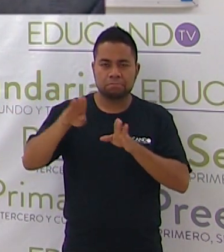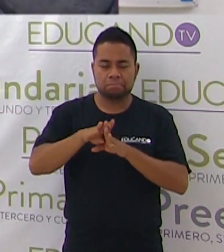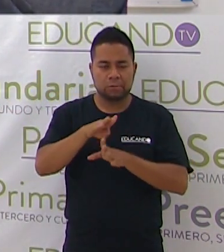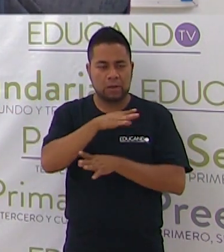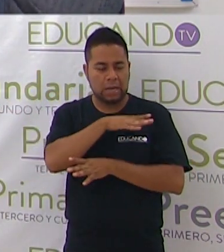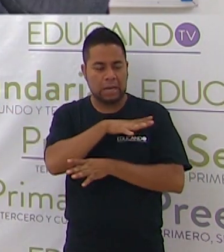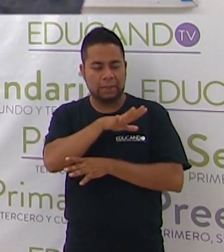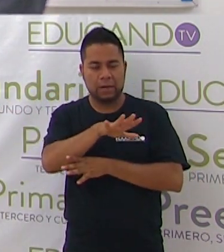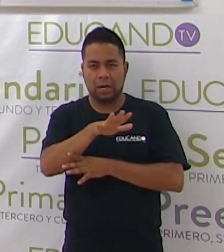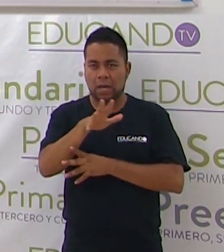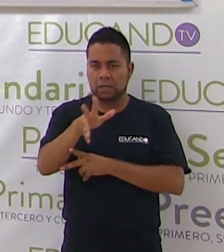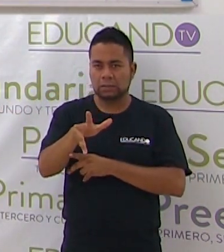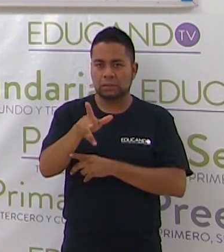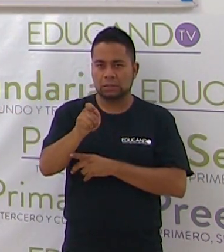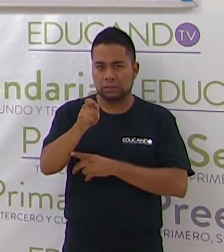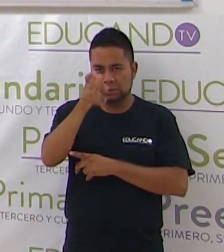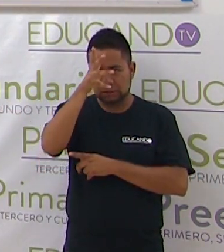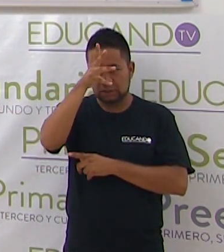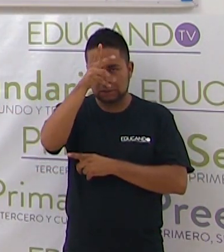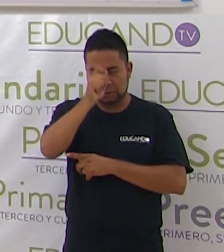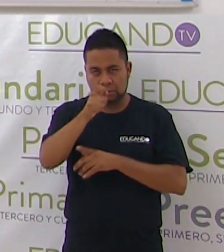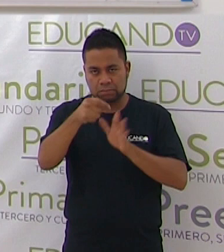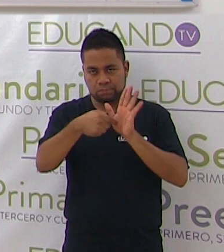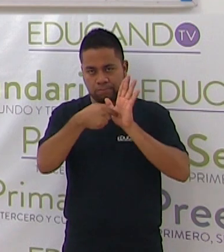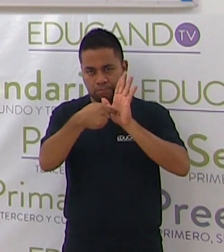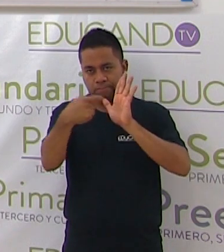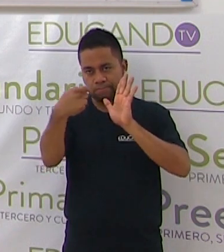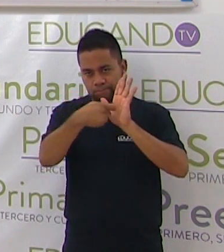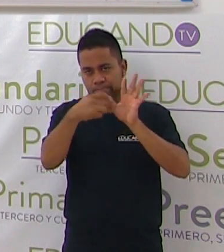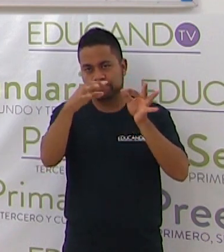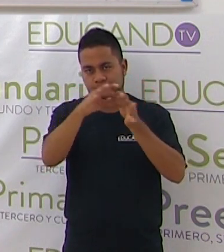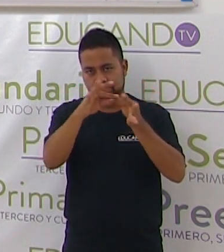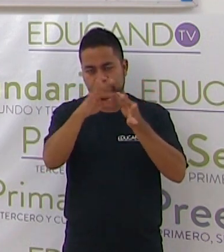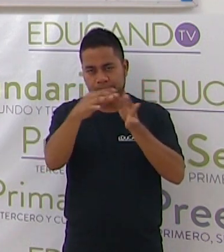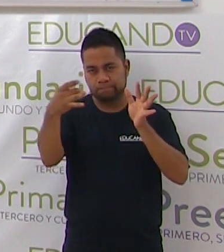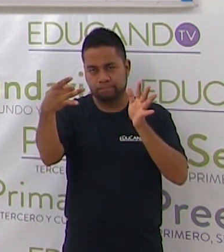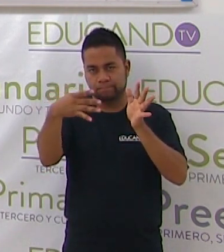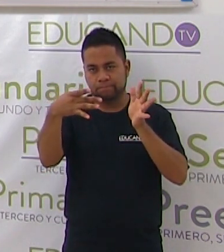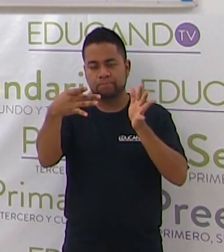general vimos entonces